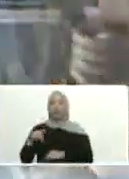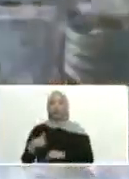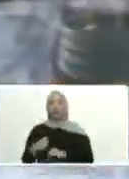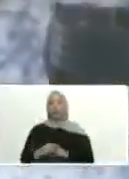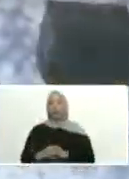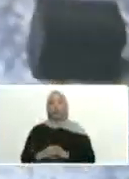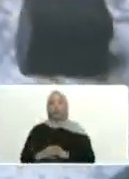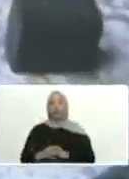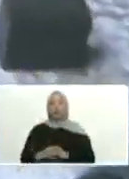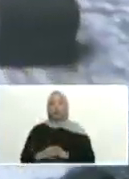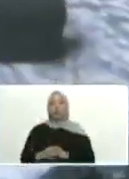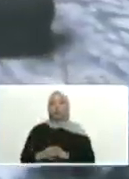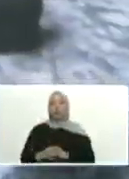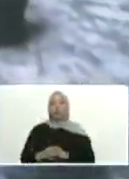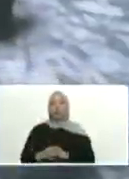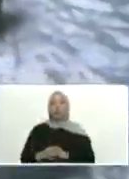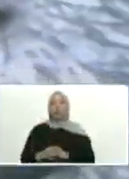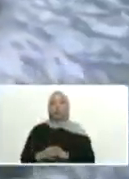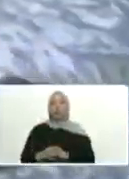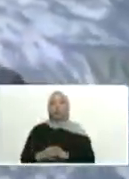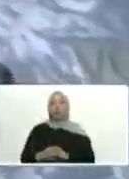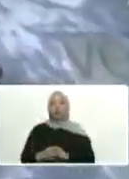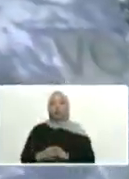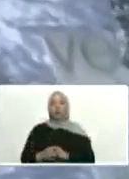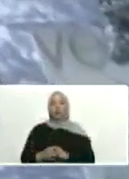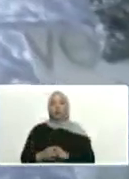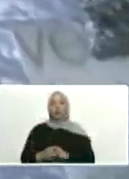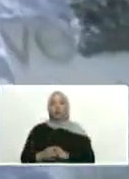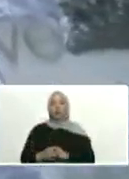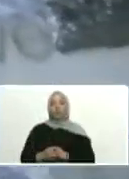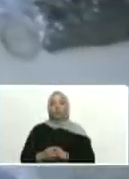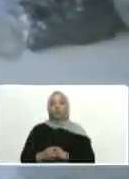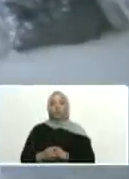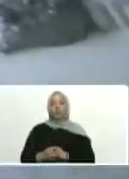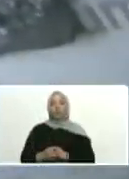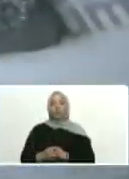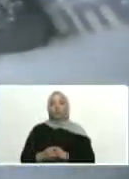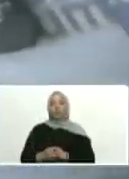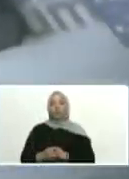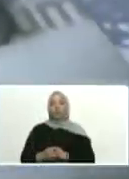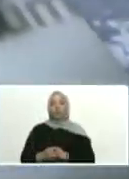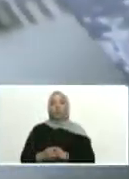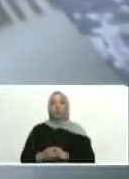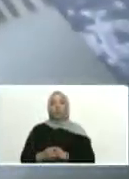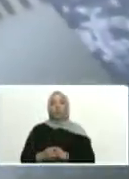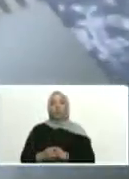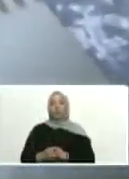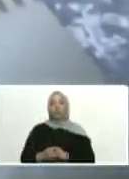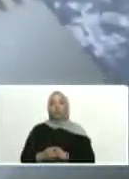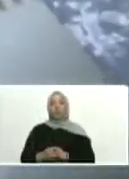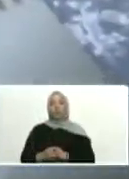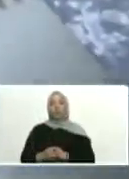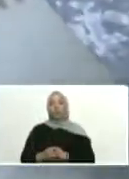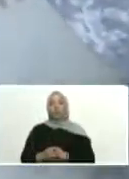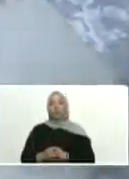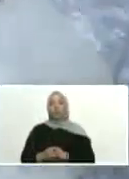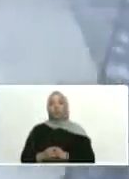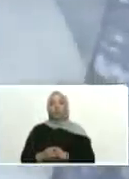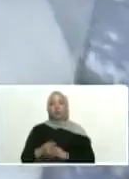carbono orca bueno bienvenido señor presidente nuestro hermano y camarada presidente aquí